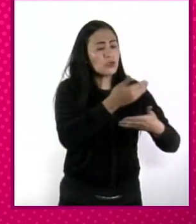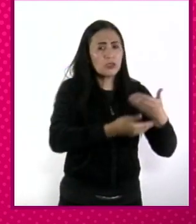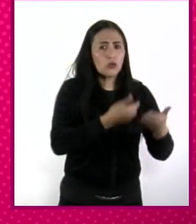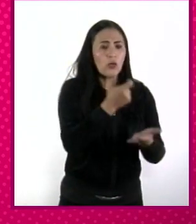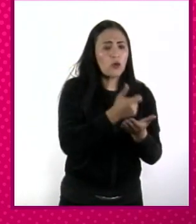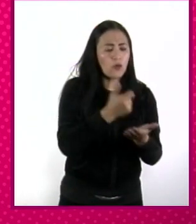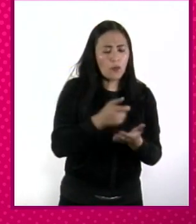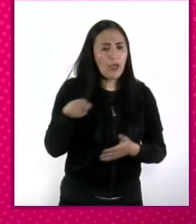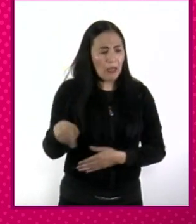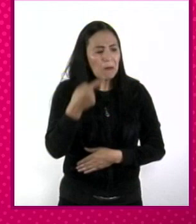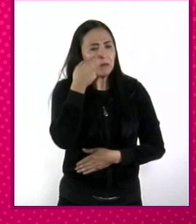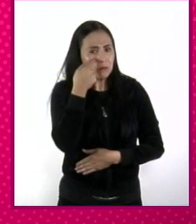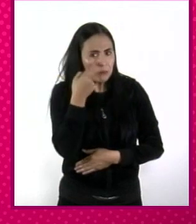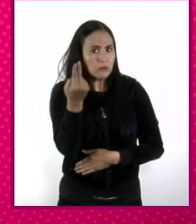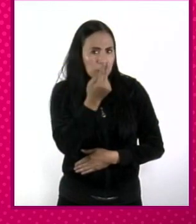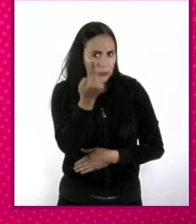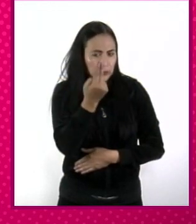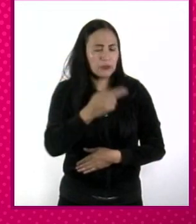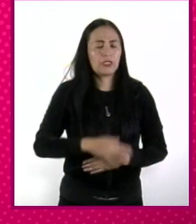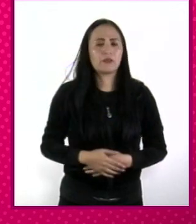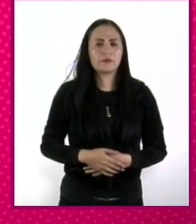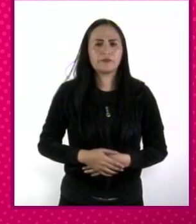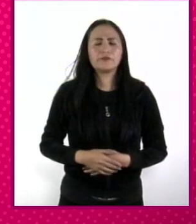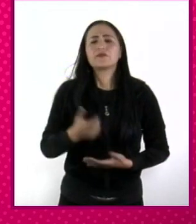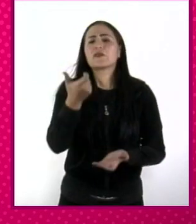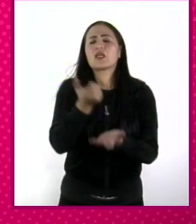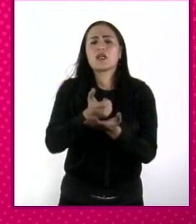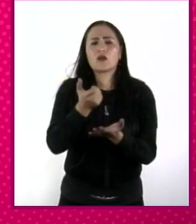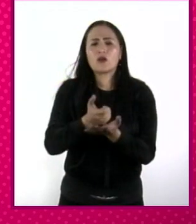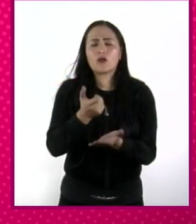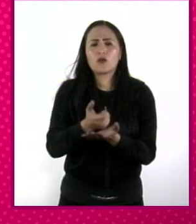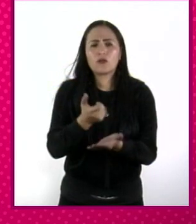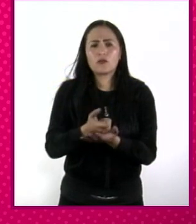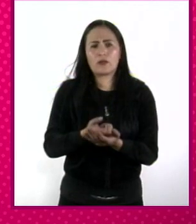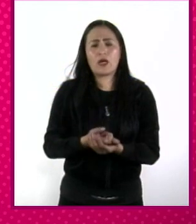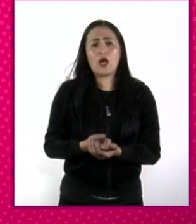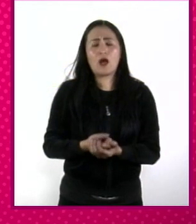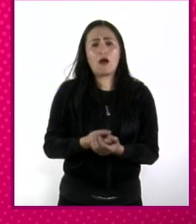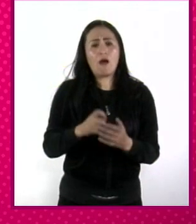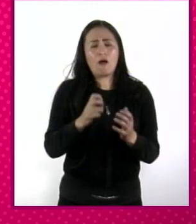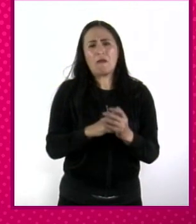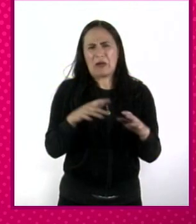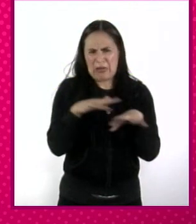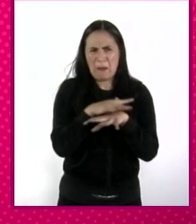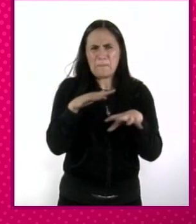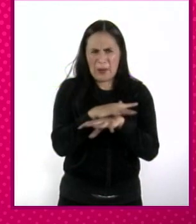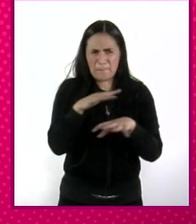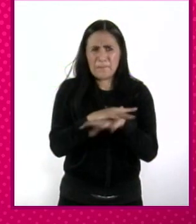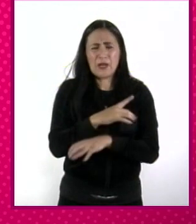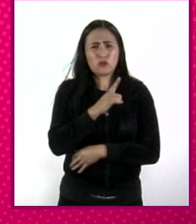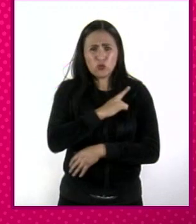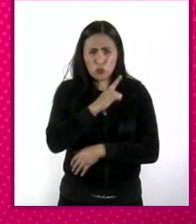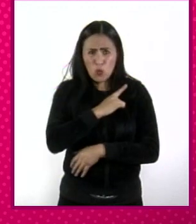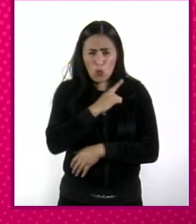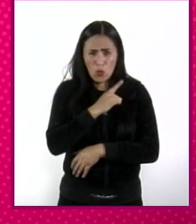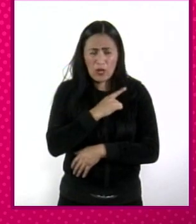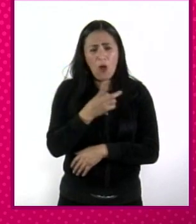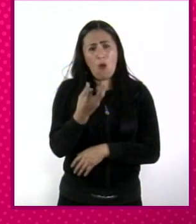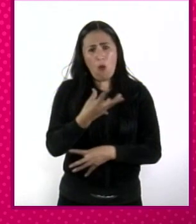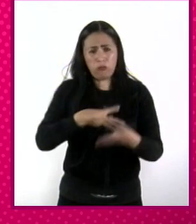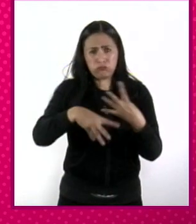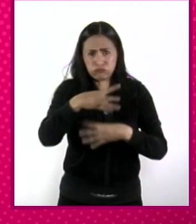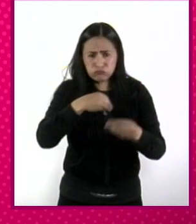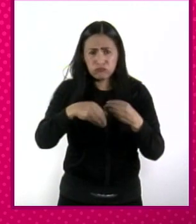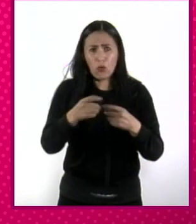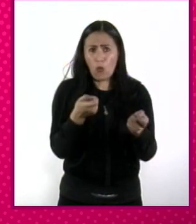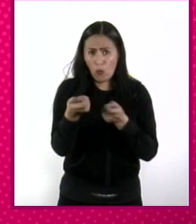economía, entendiendo que la economía no se corrige sola, que la economía no se autorregula,